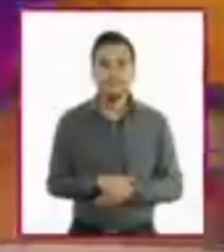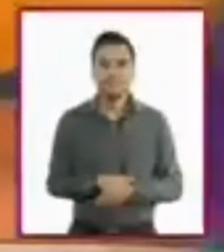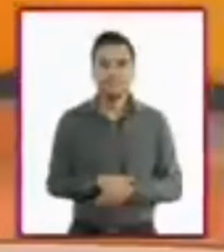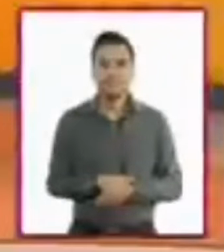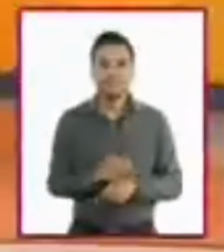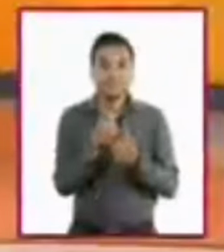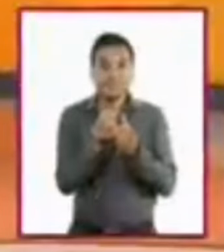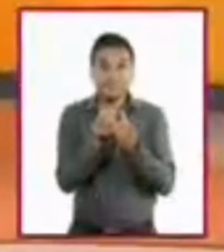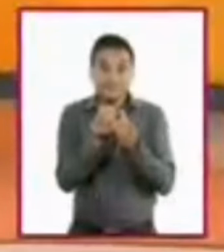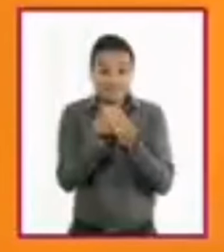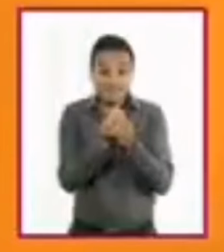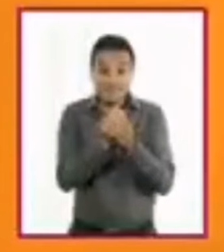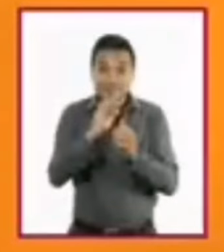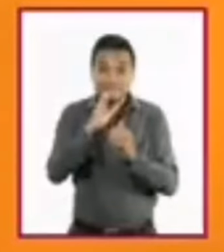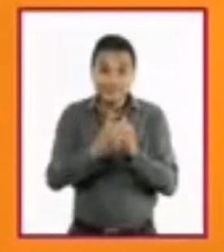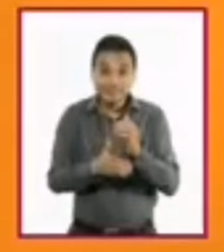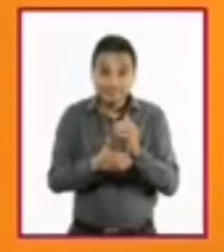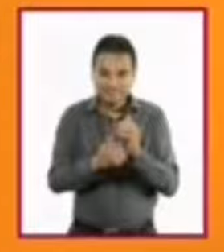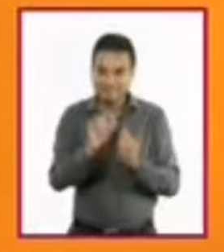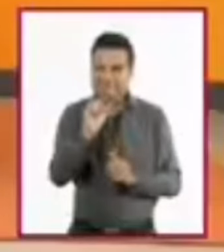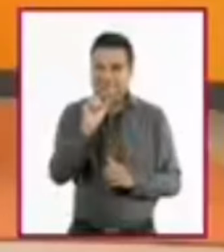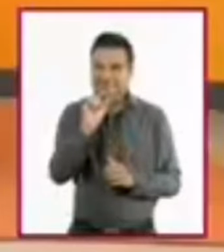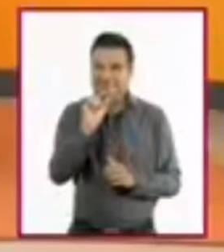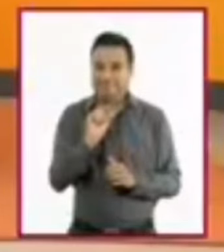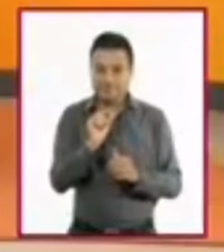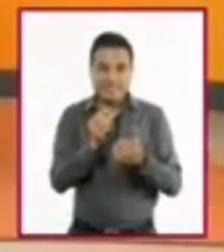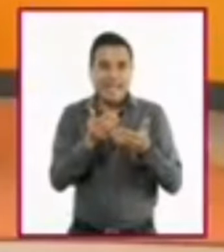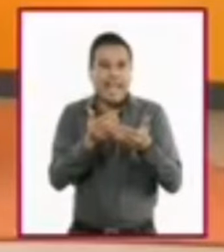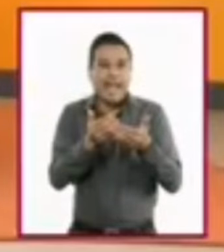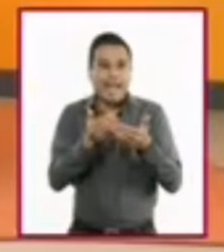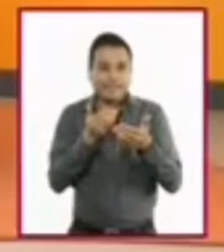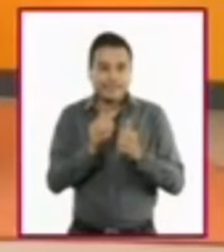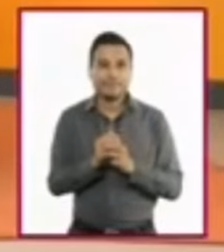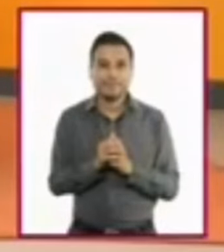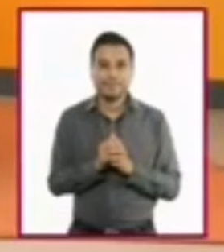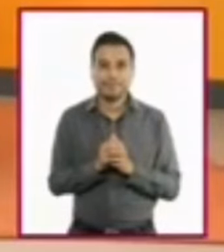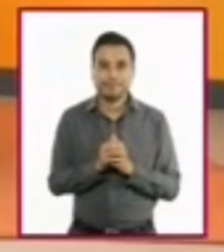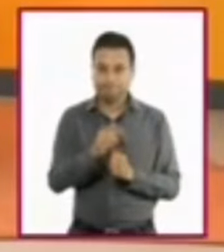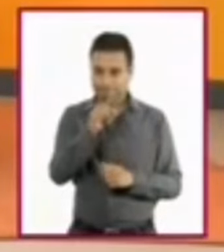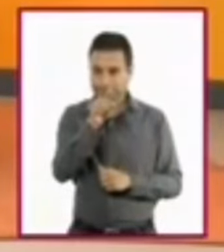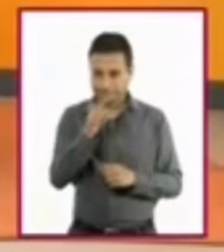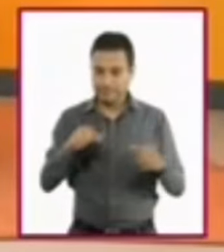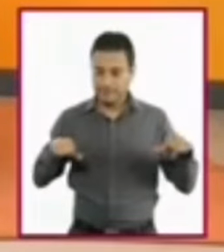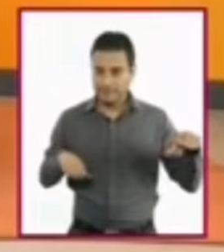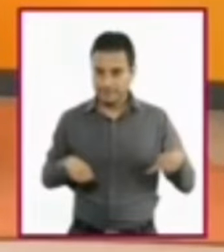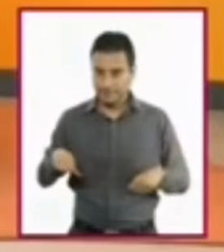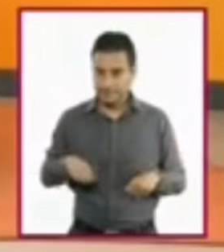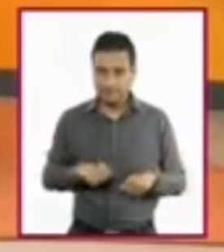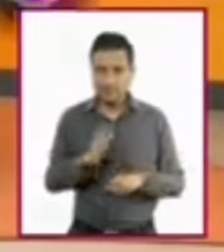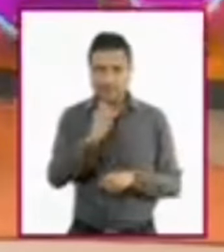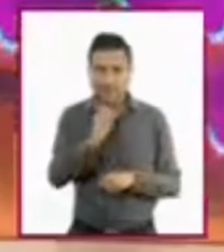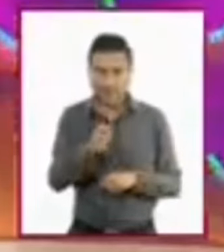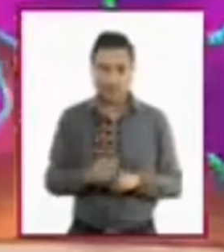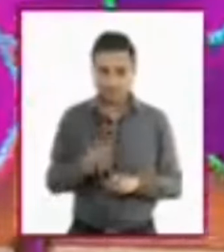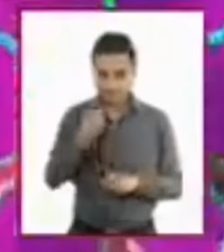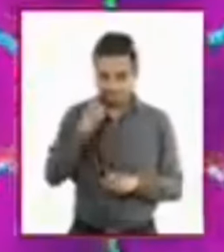Estamos por terminar nuestra sesión. Pero antes, los invitamos a realizar el siguiente reto. Adelante,